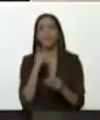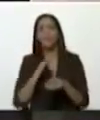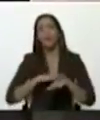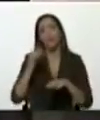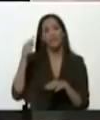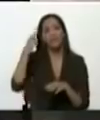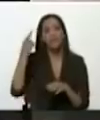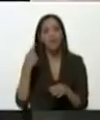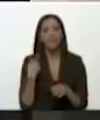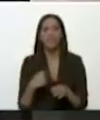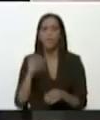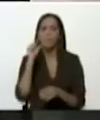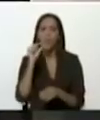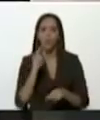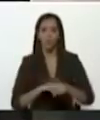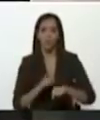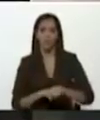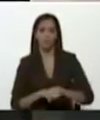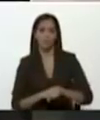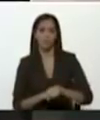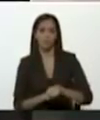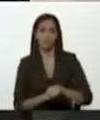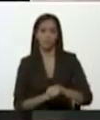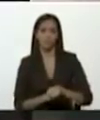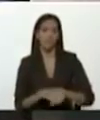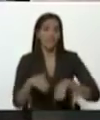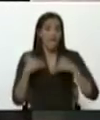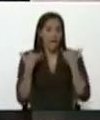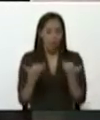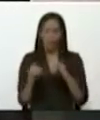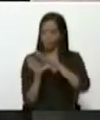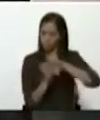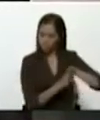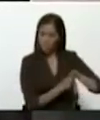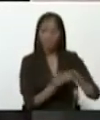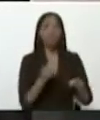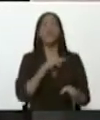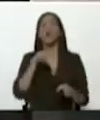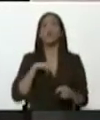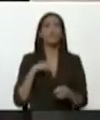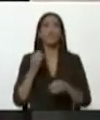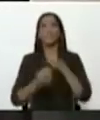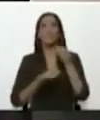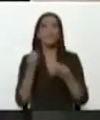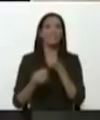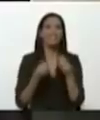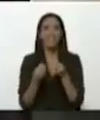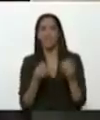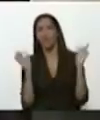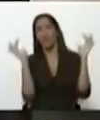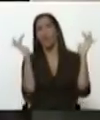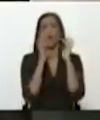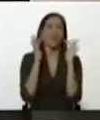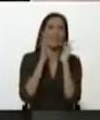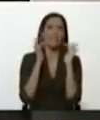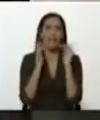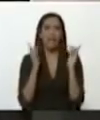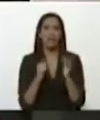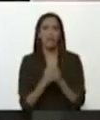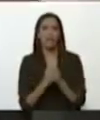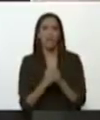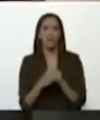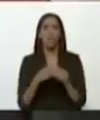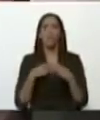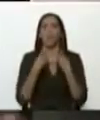saben que les queda poco tiempo. Ahora bien, no es que nosotros estemos haciendo o conectando con Voluntad